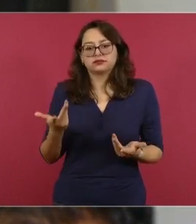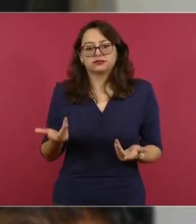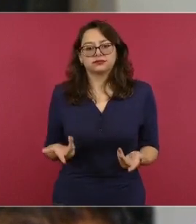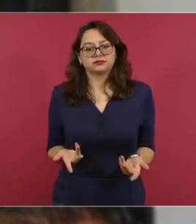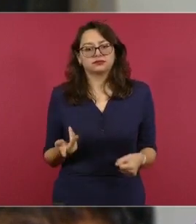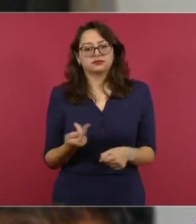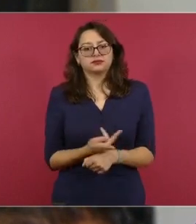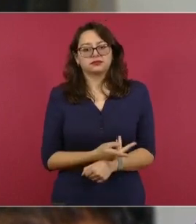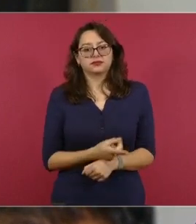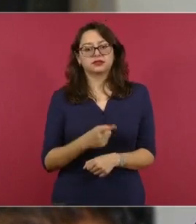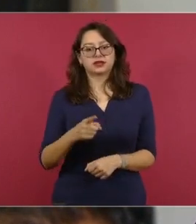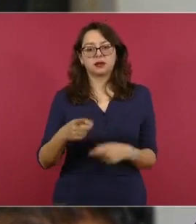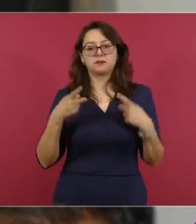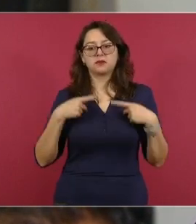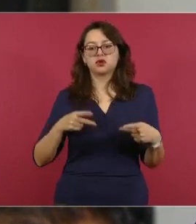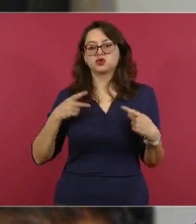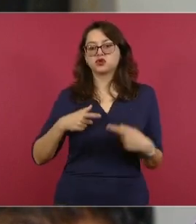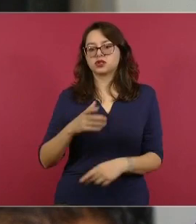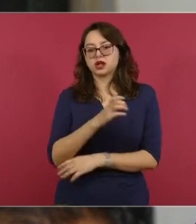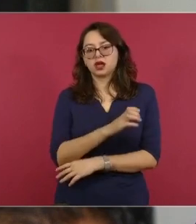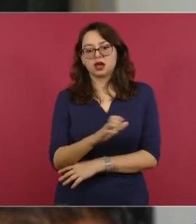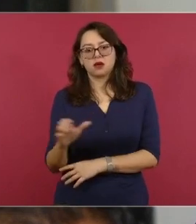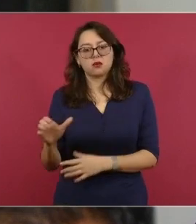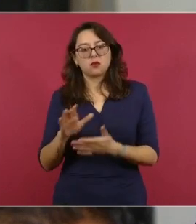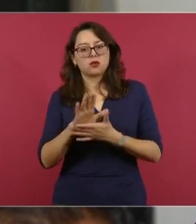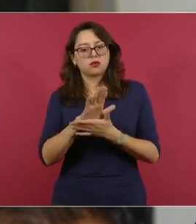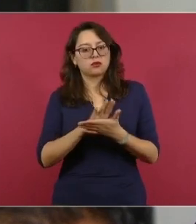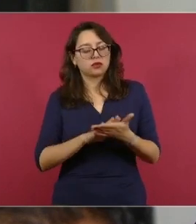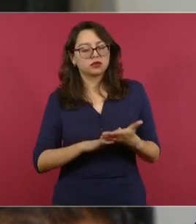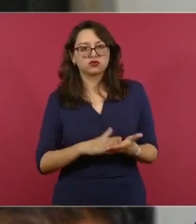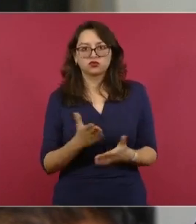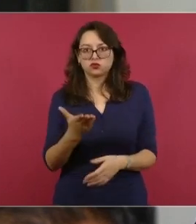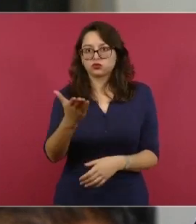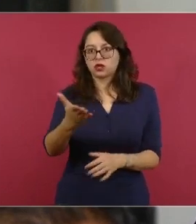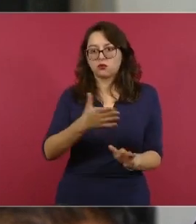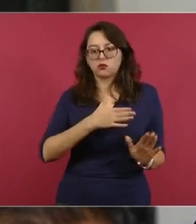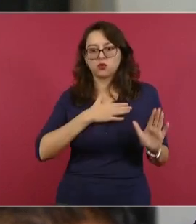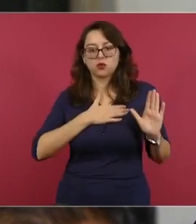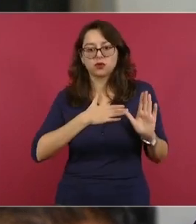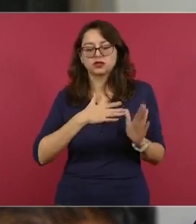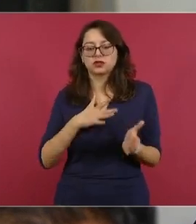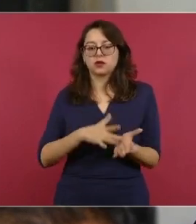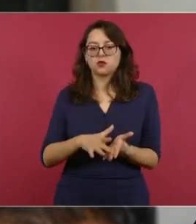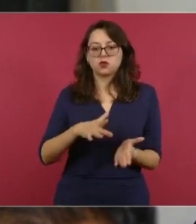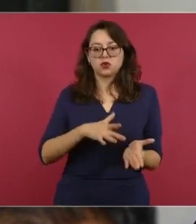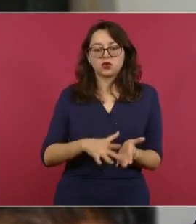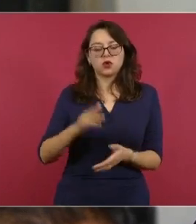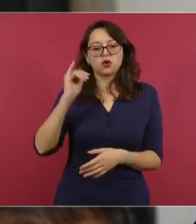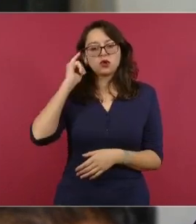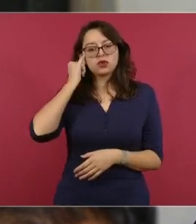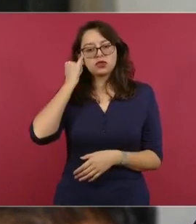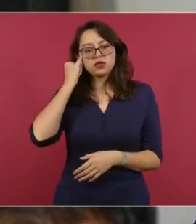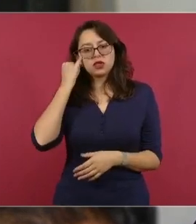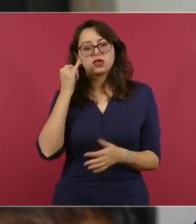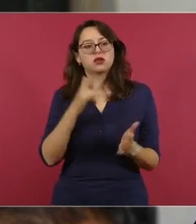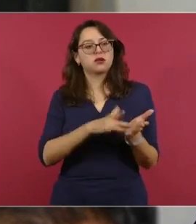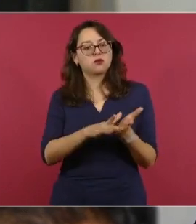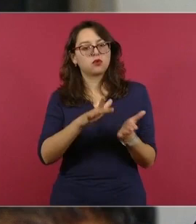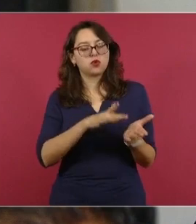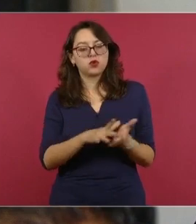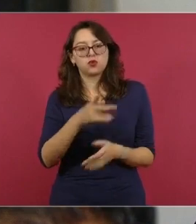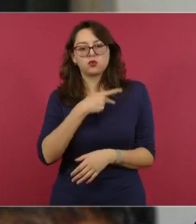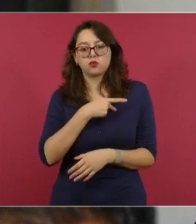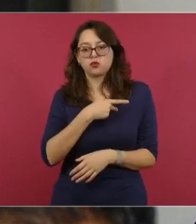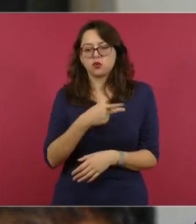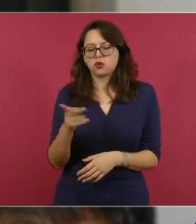humilde, presidente. Usted se comprometió con ellos y usted siempre ha apoyado a los indígenas, ha apoyado a la gente pobre.